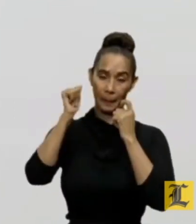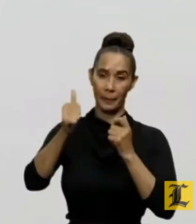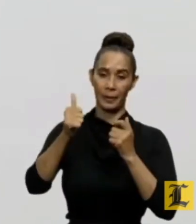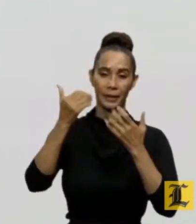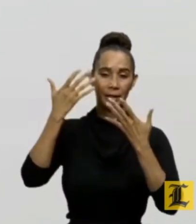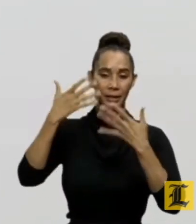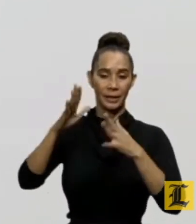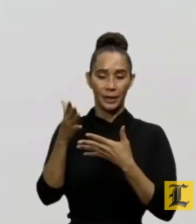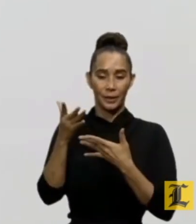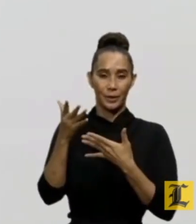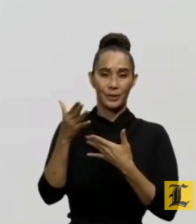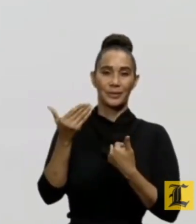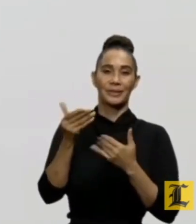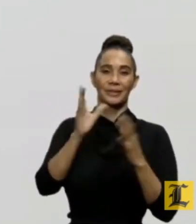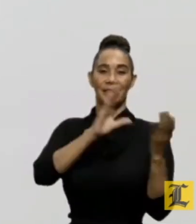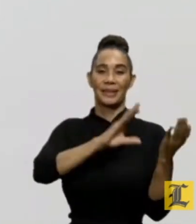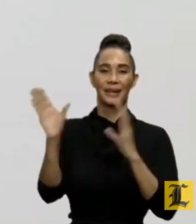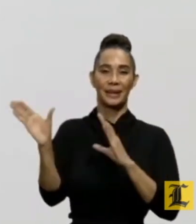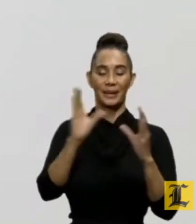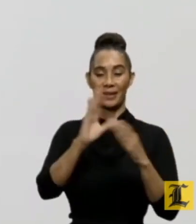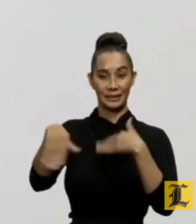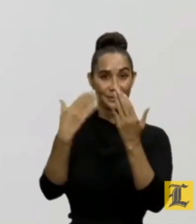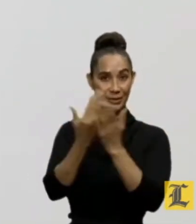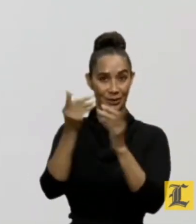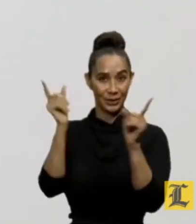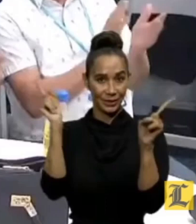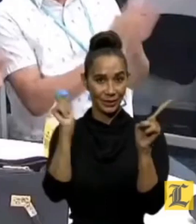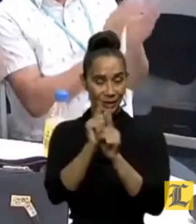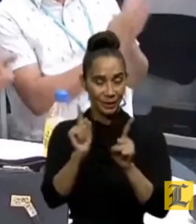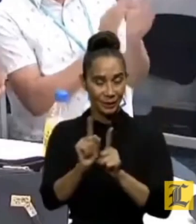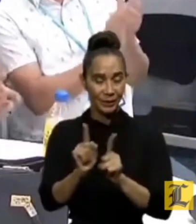llegó la brisita de la Navidad.